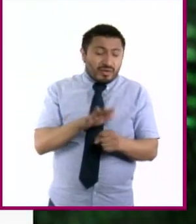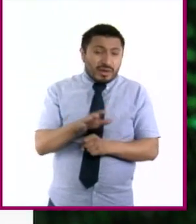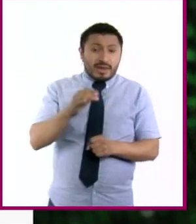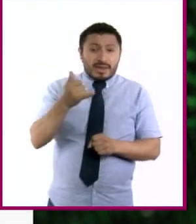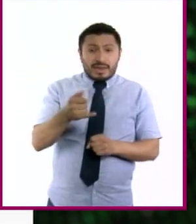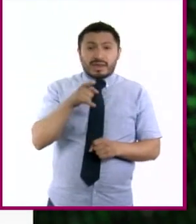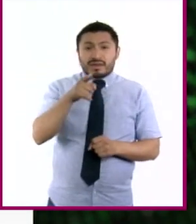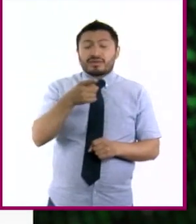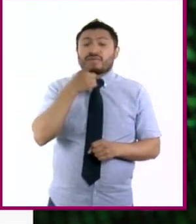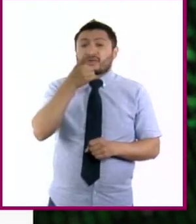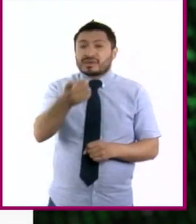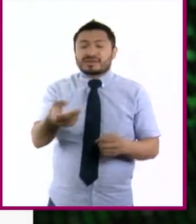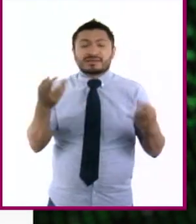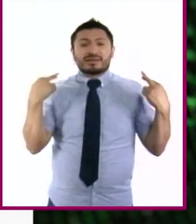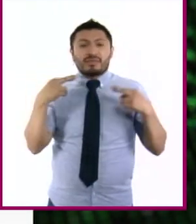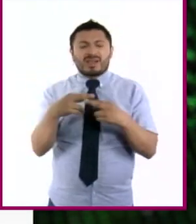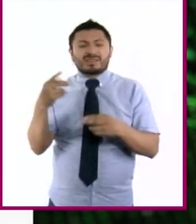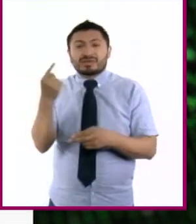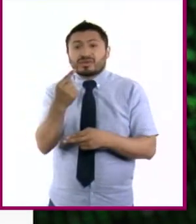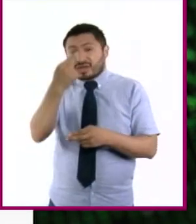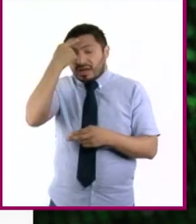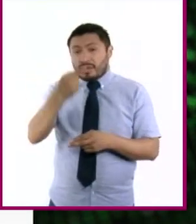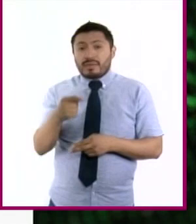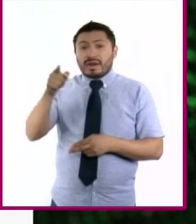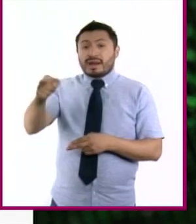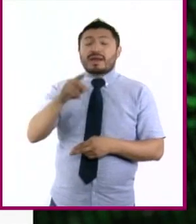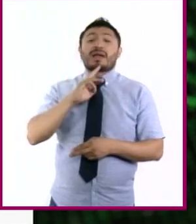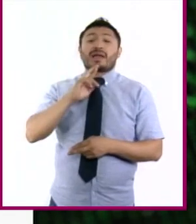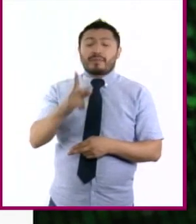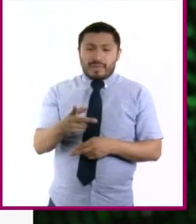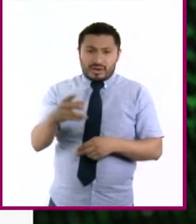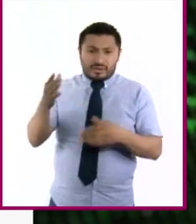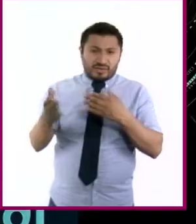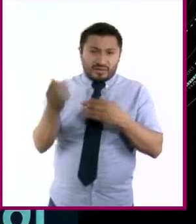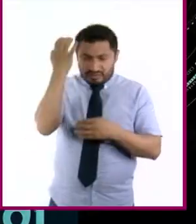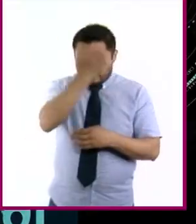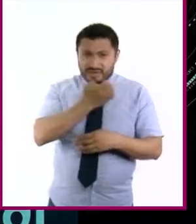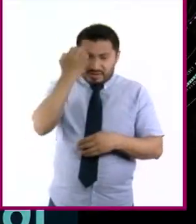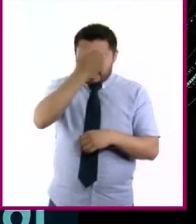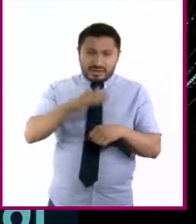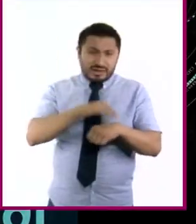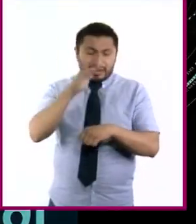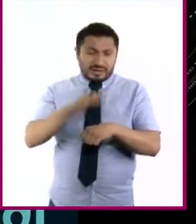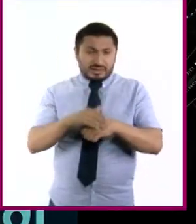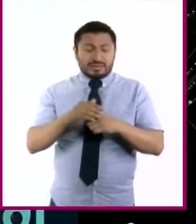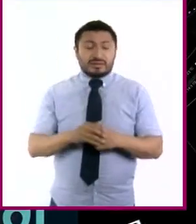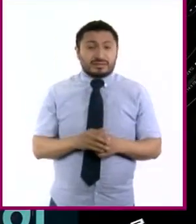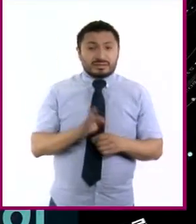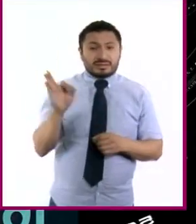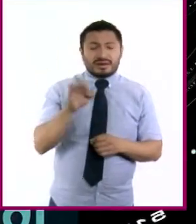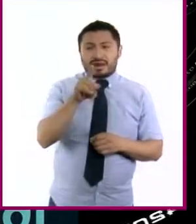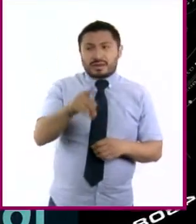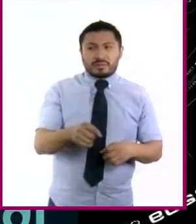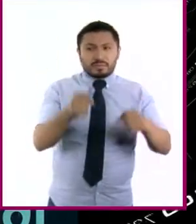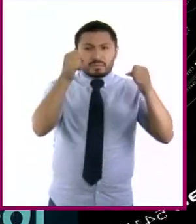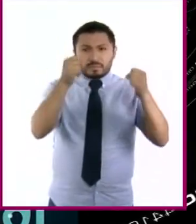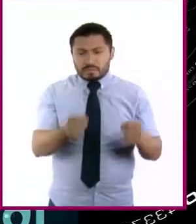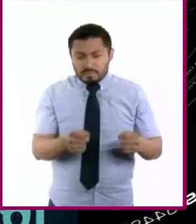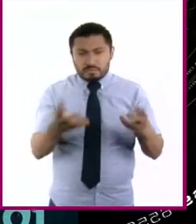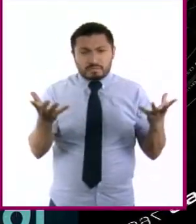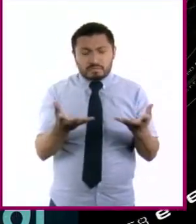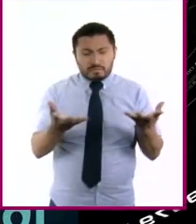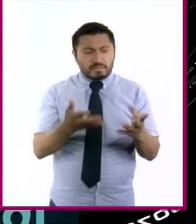profesor para mejorar sus criterios de evaluación. Si tú tienes certeza del diseño,